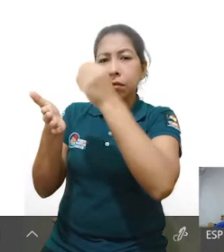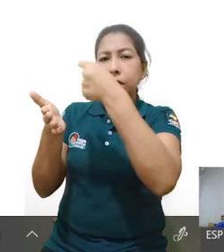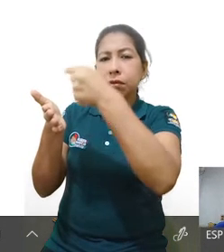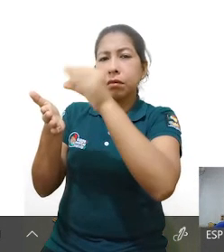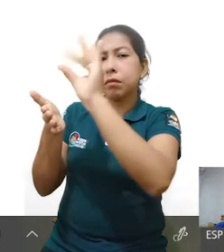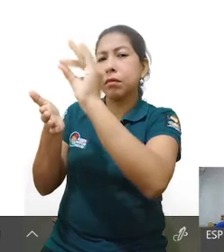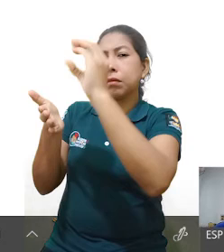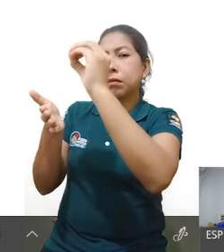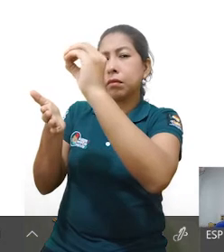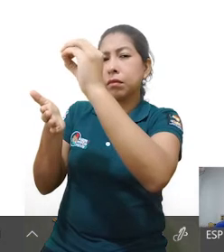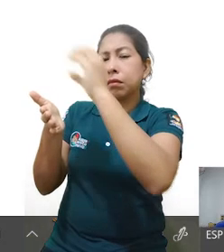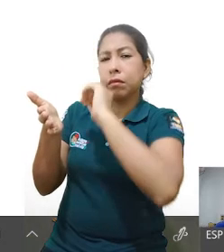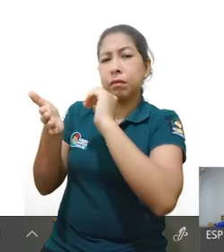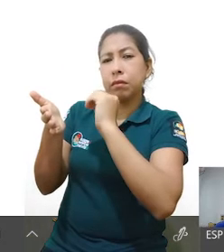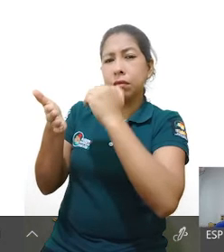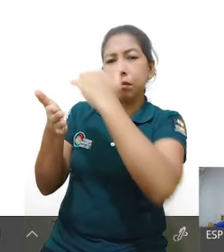de 80